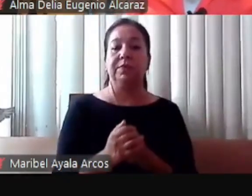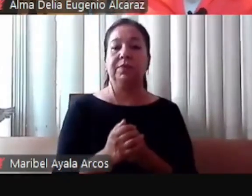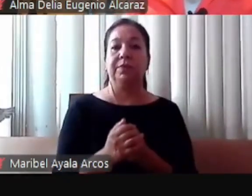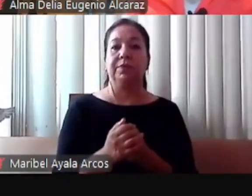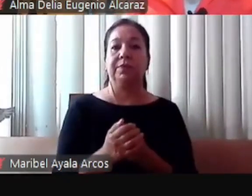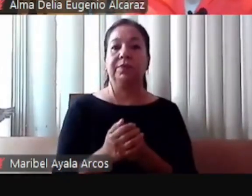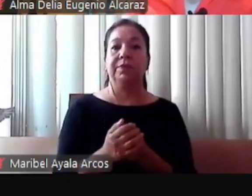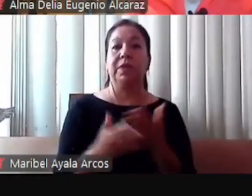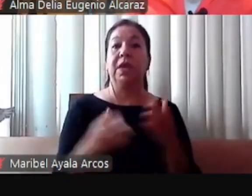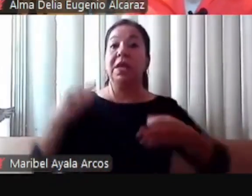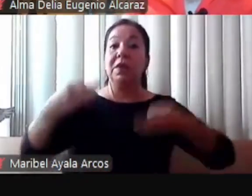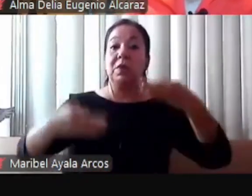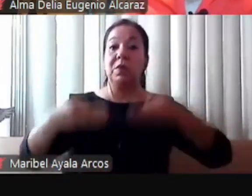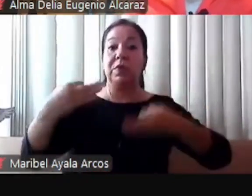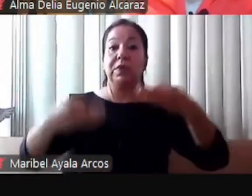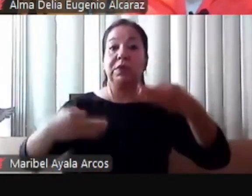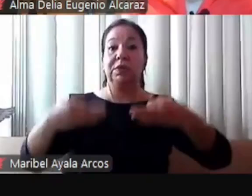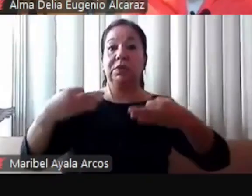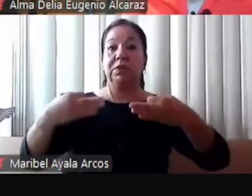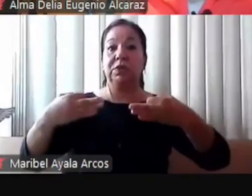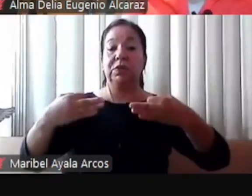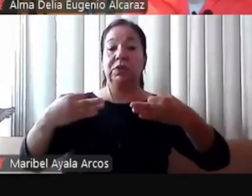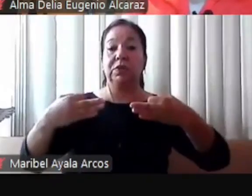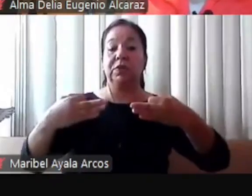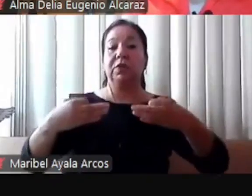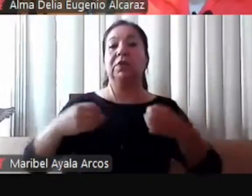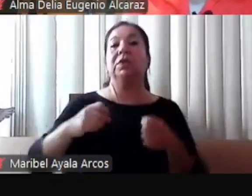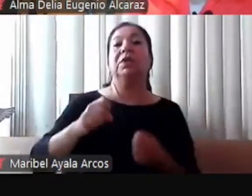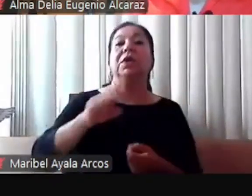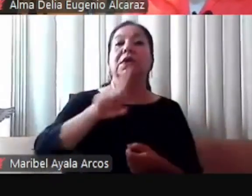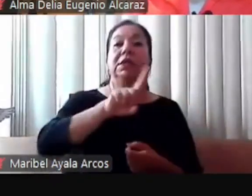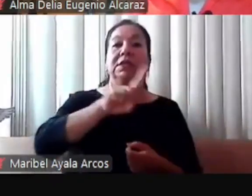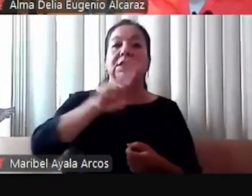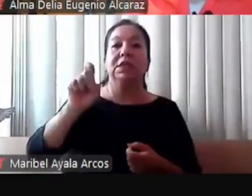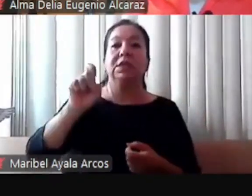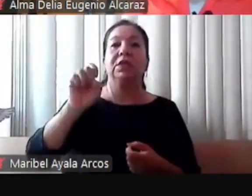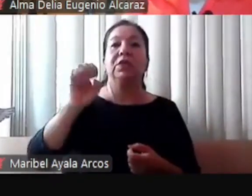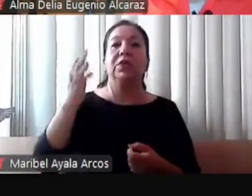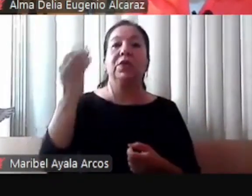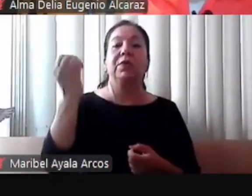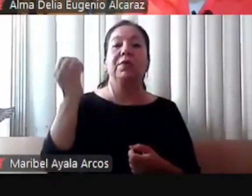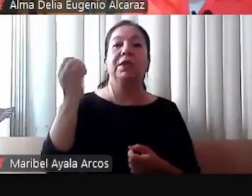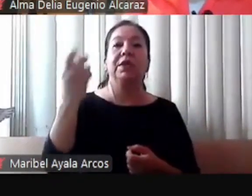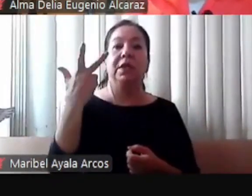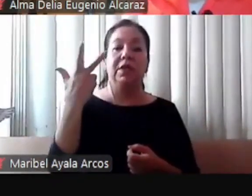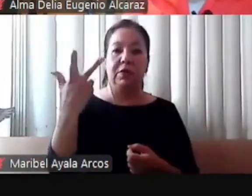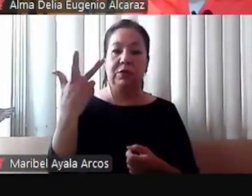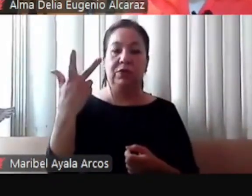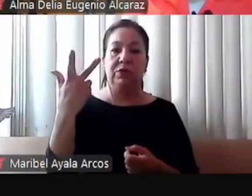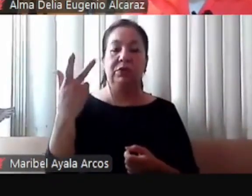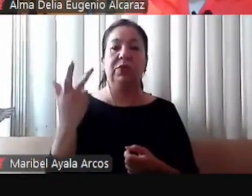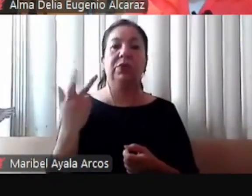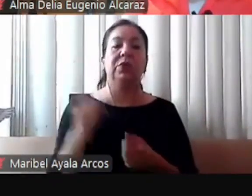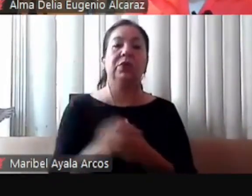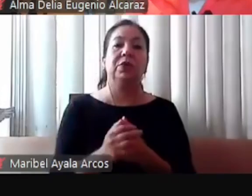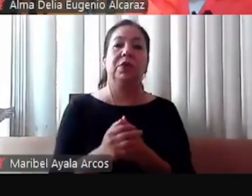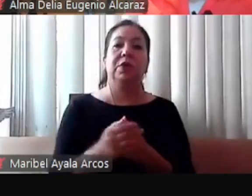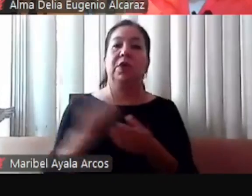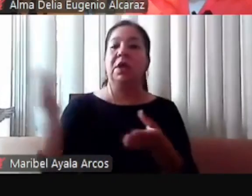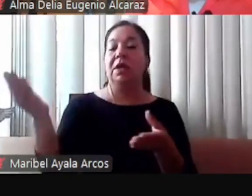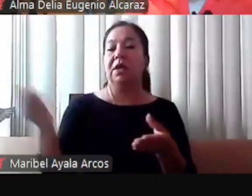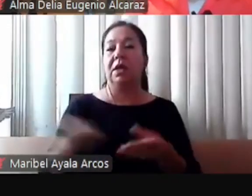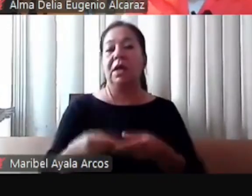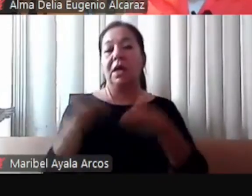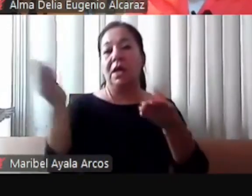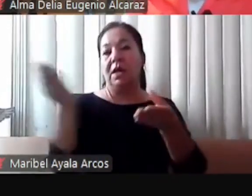sobre el juicio electoral ciudadano 198 del 2024, que de igual forma fue turnado a la ponencia a cargo